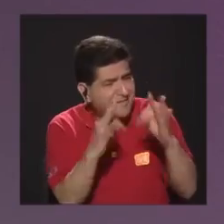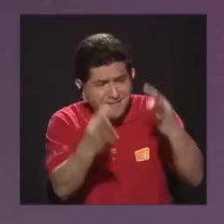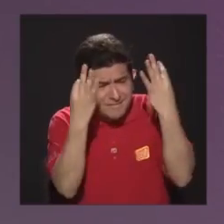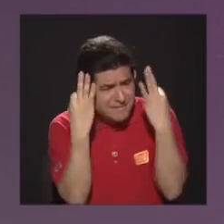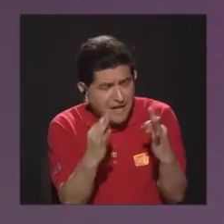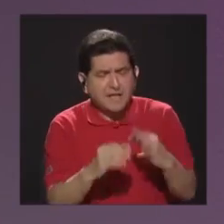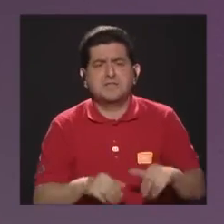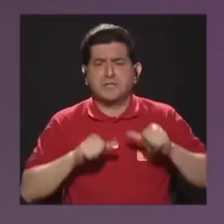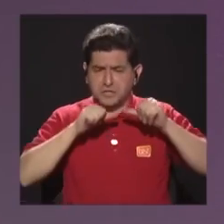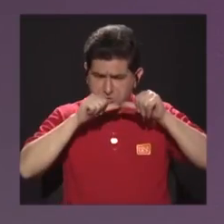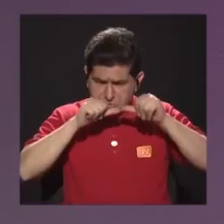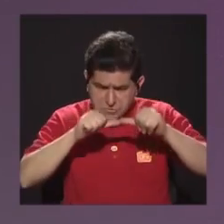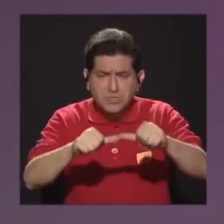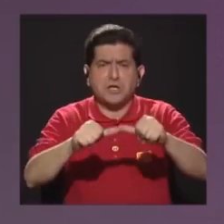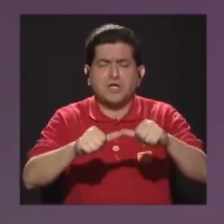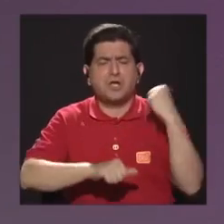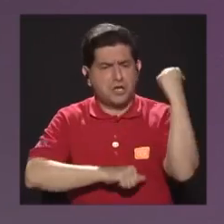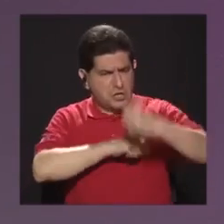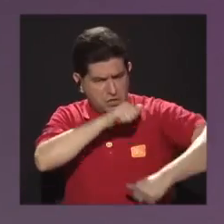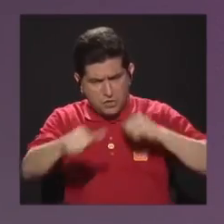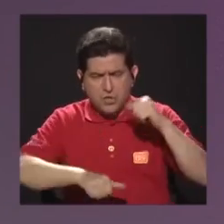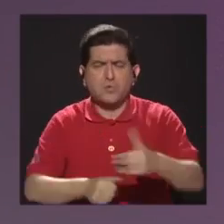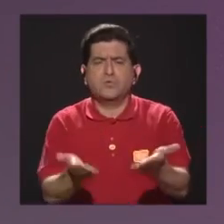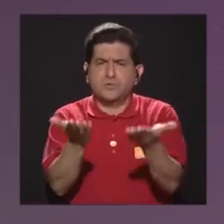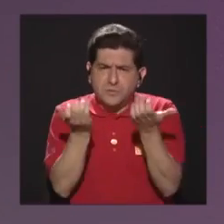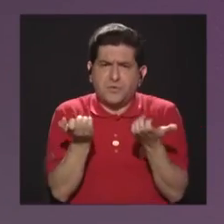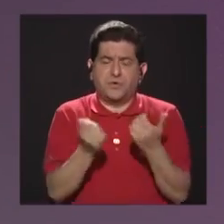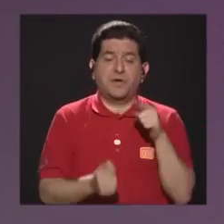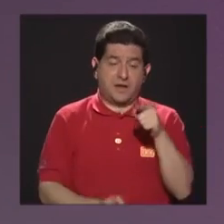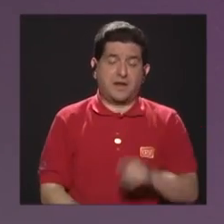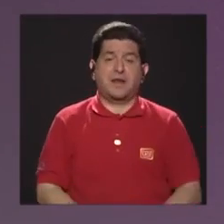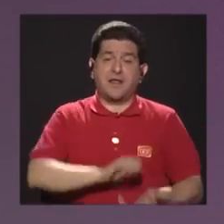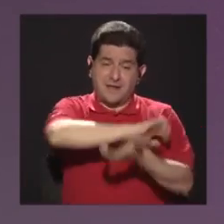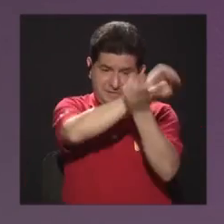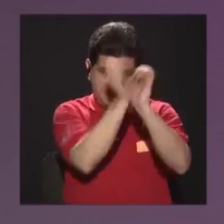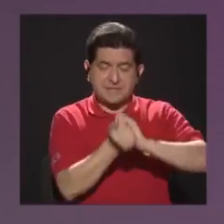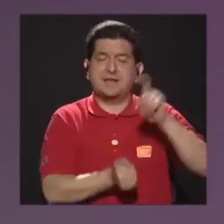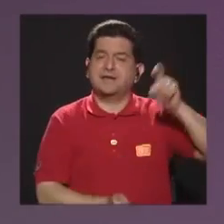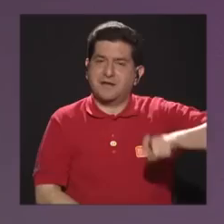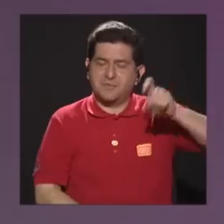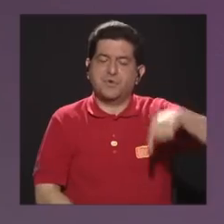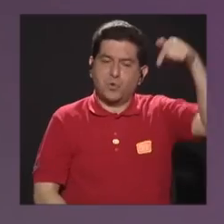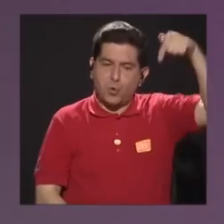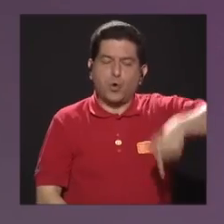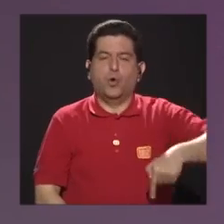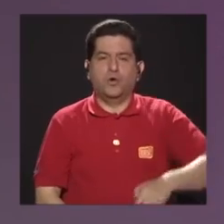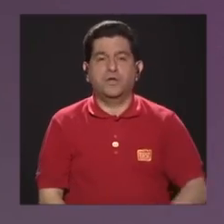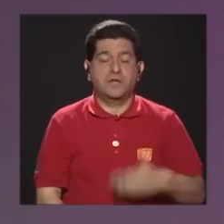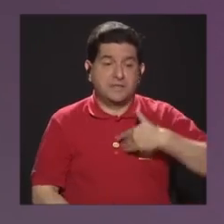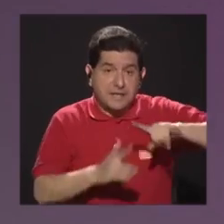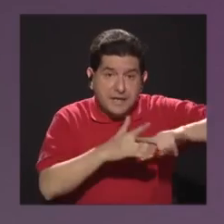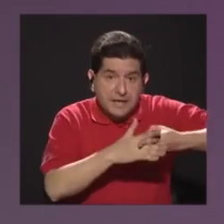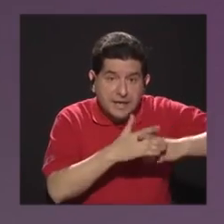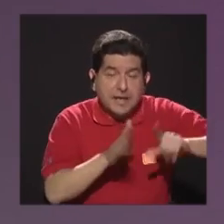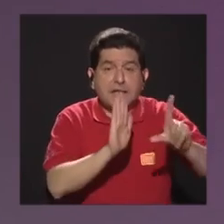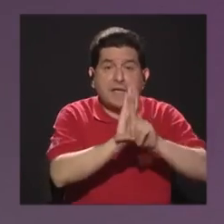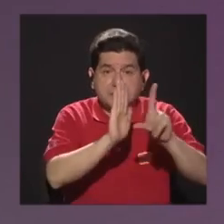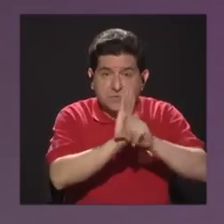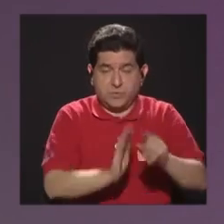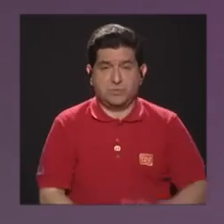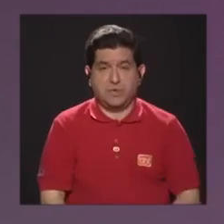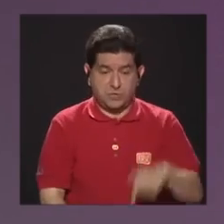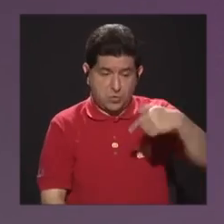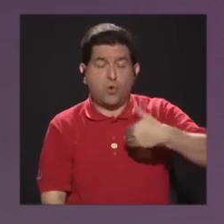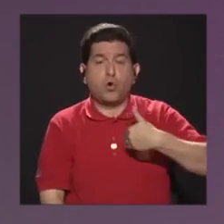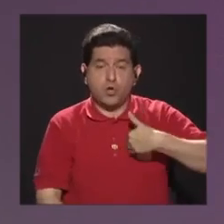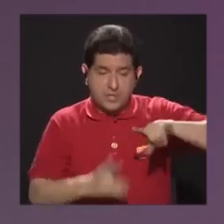y hay que nadar y hay que luchar por lo que realmente quiere. Ese es el gran cambio que nosotros ocupamos hoy. Tenemos los instrumentos legales, porque hoy